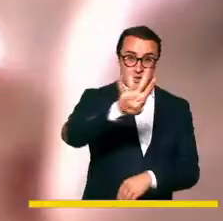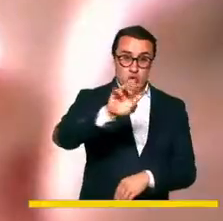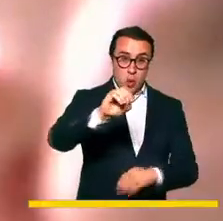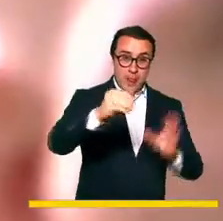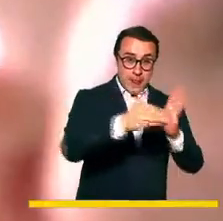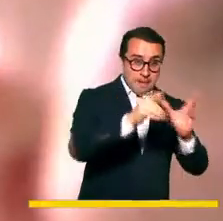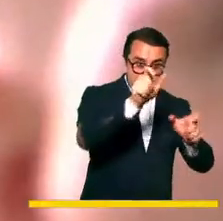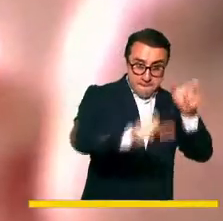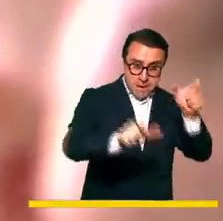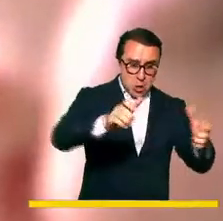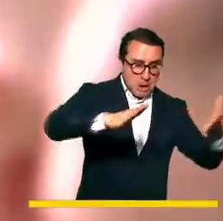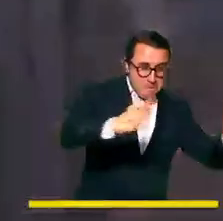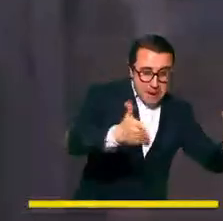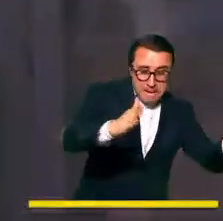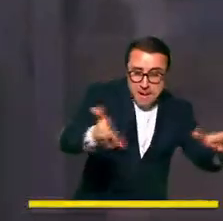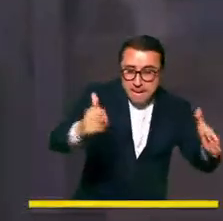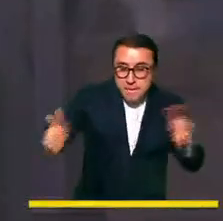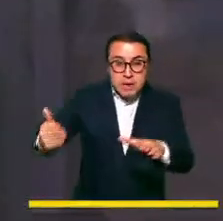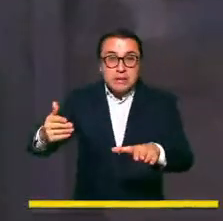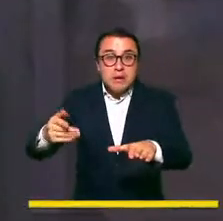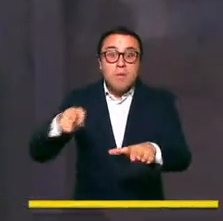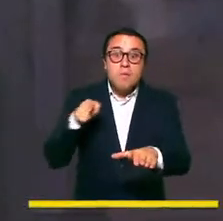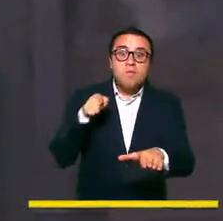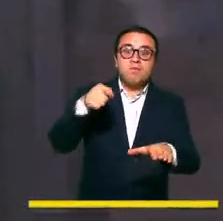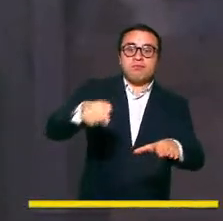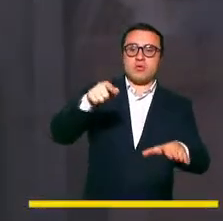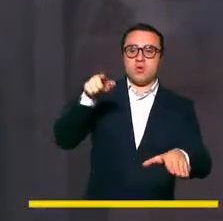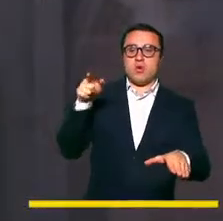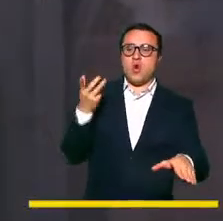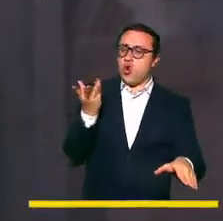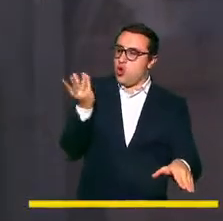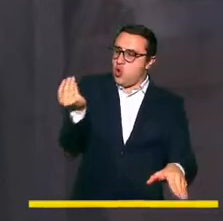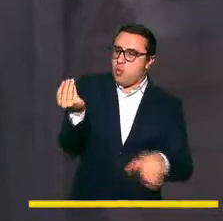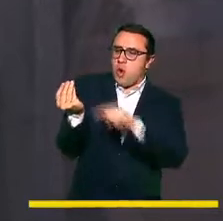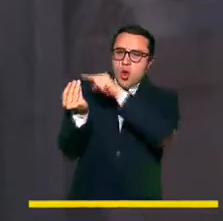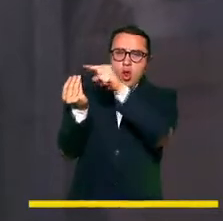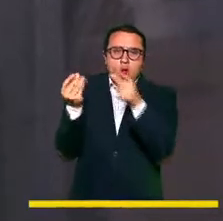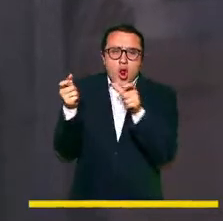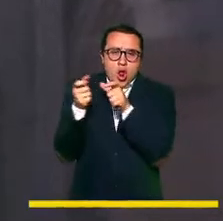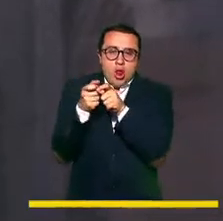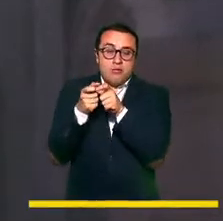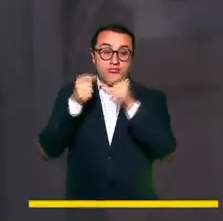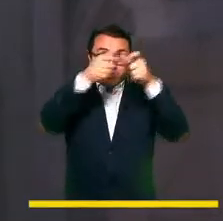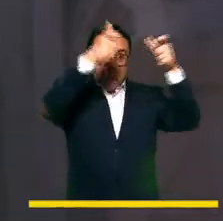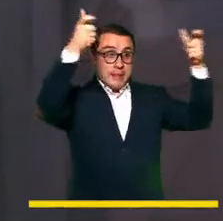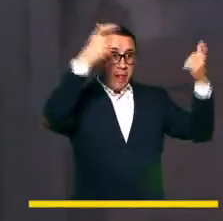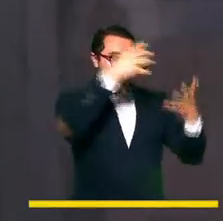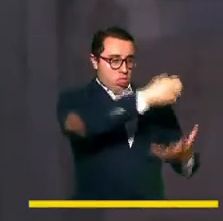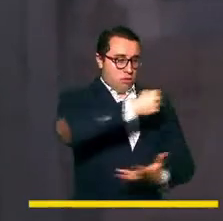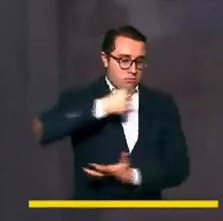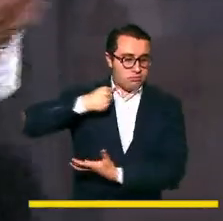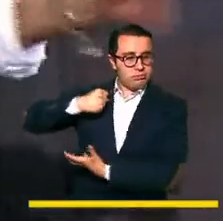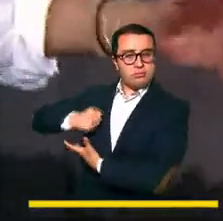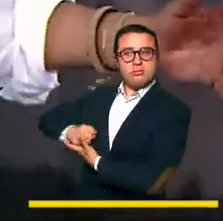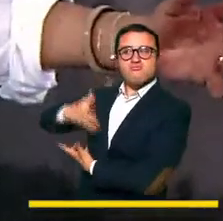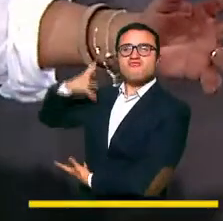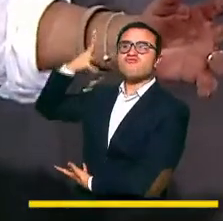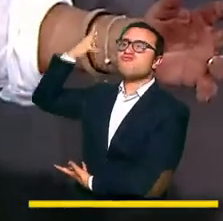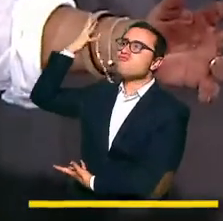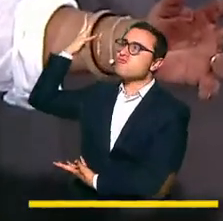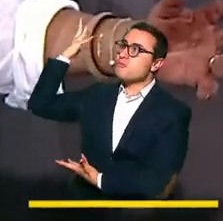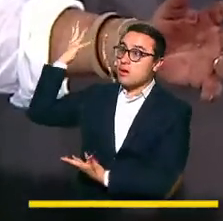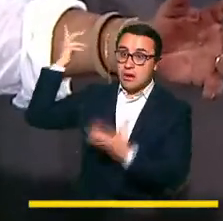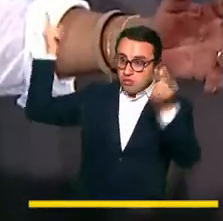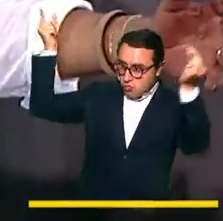muertos se amasa la riqueza de unos pocos con el dinero público en una cuantía que hasta